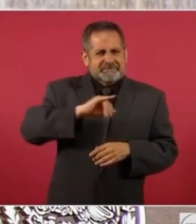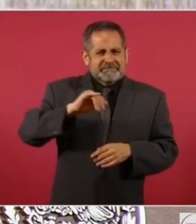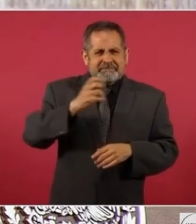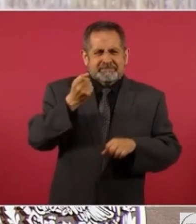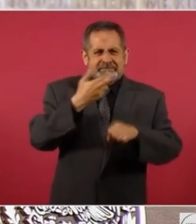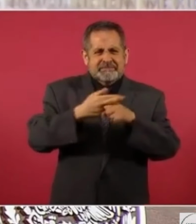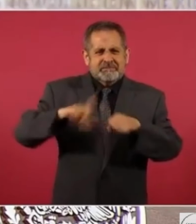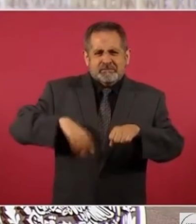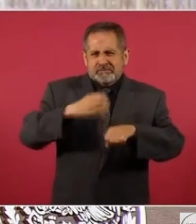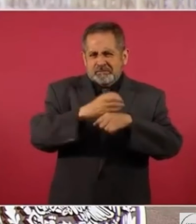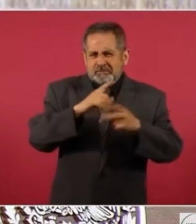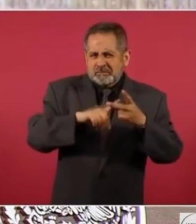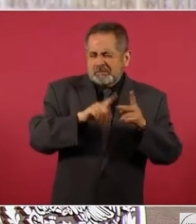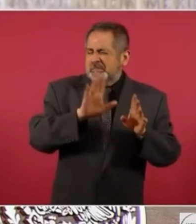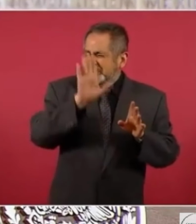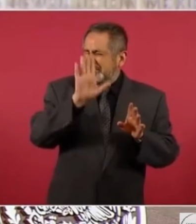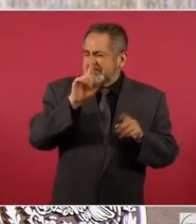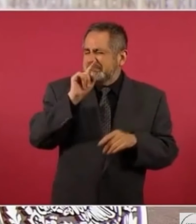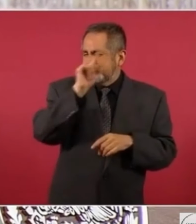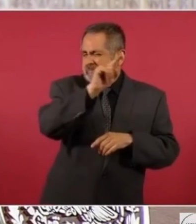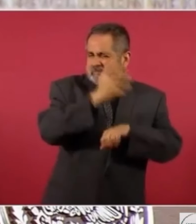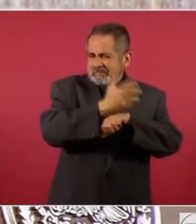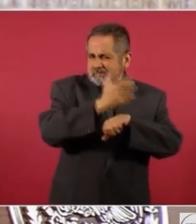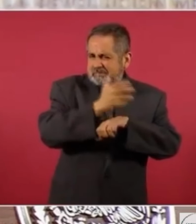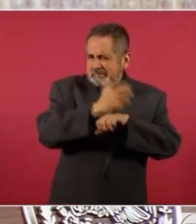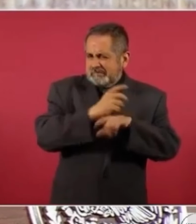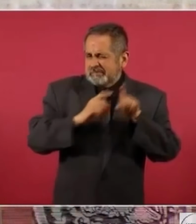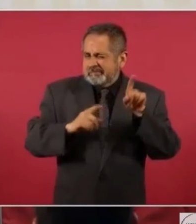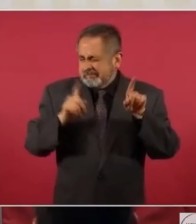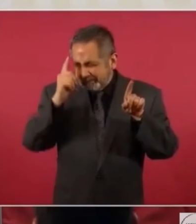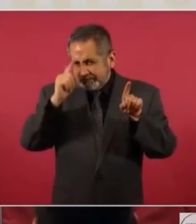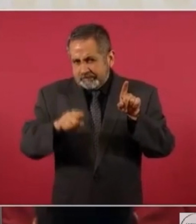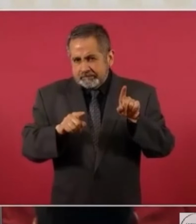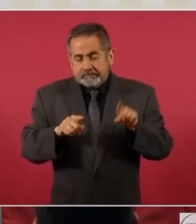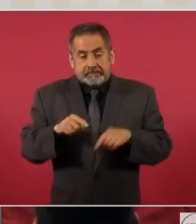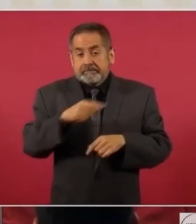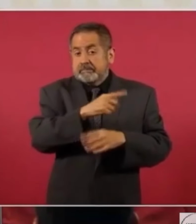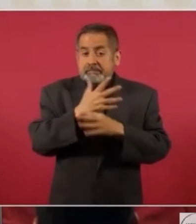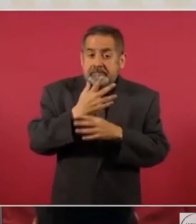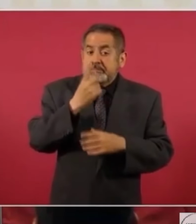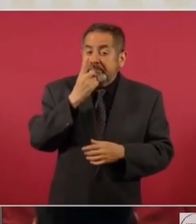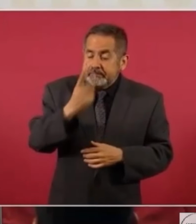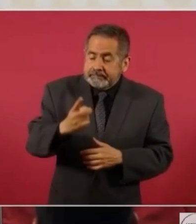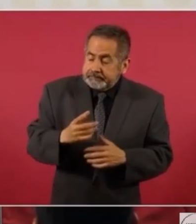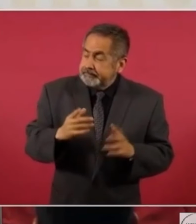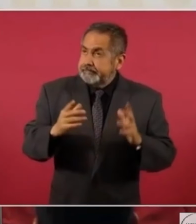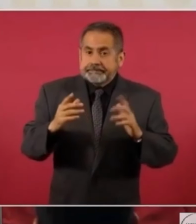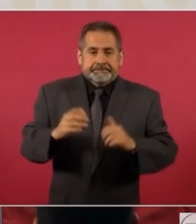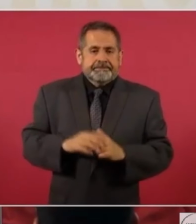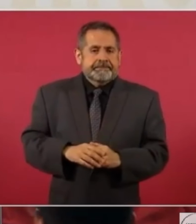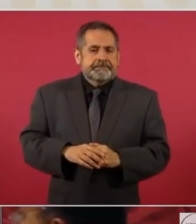Del Departamento de Estado. Jefe del Departamento de Estado. Sí, fíjense lo que decía,